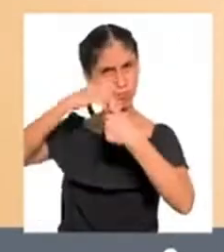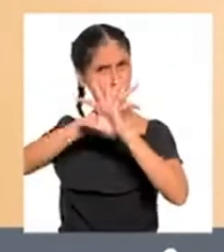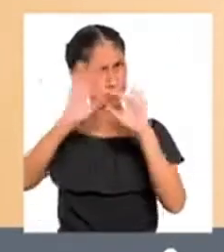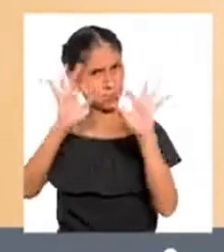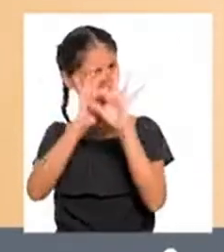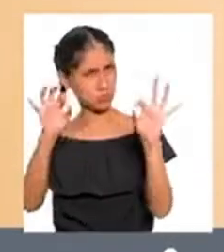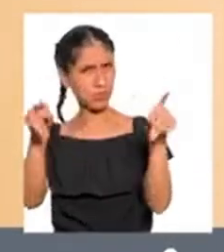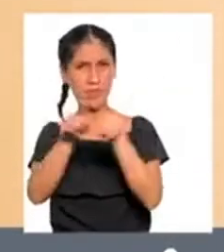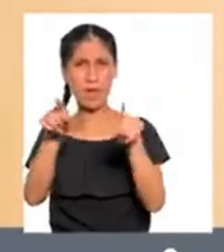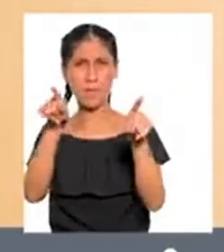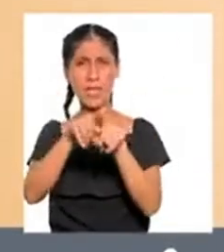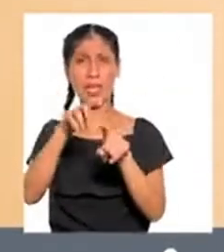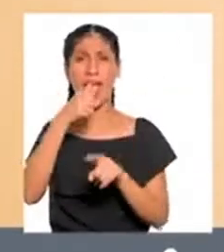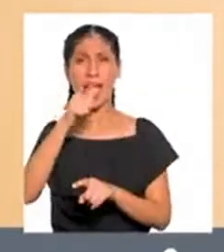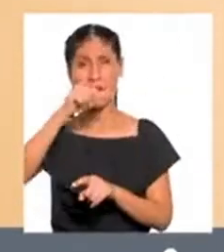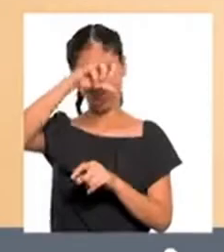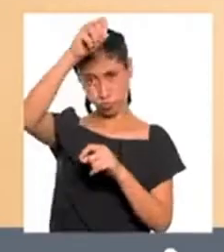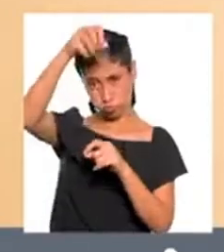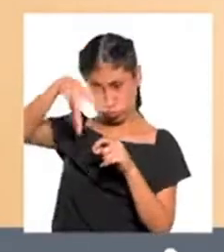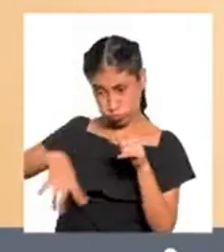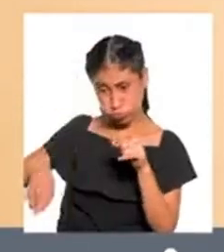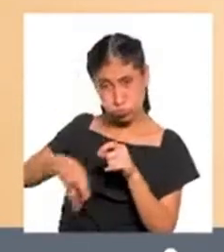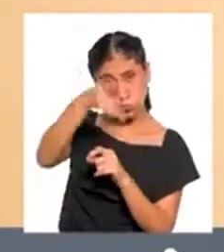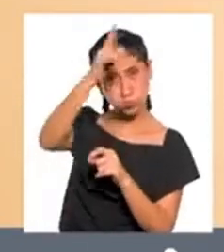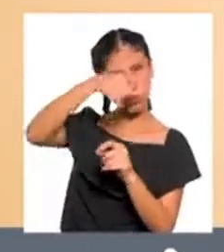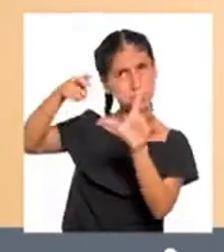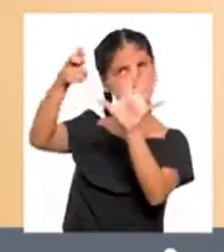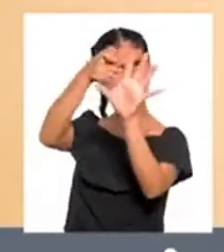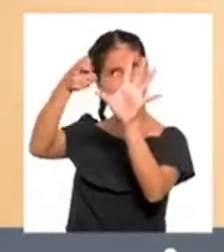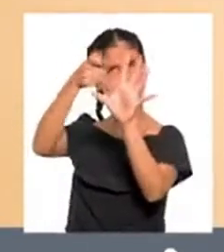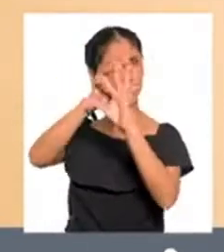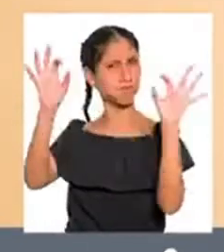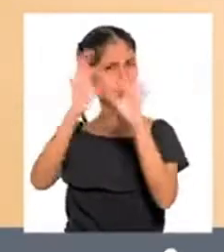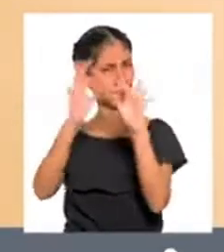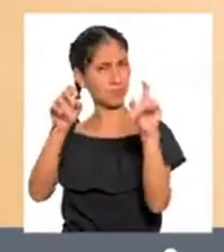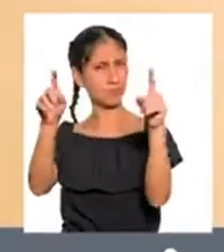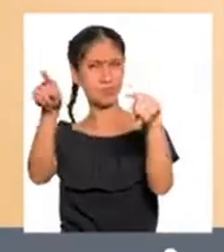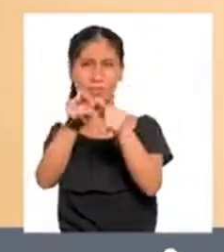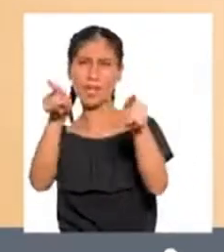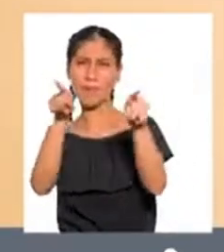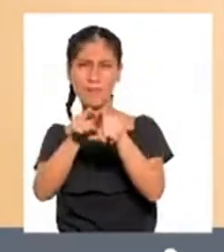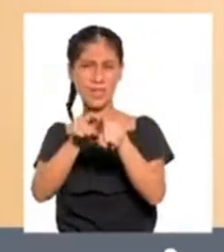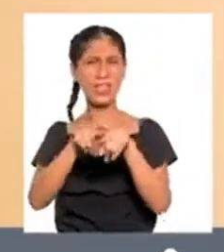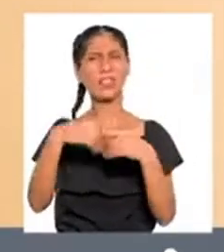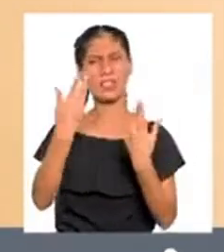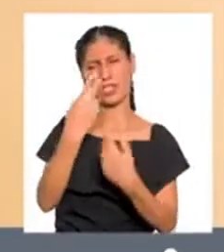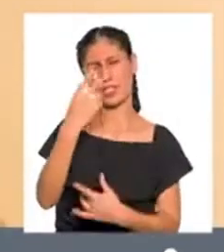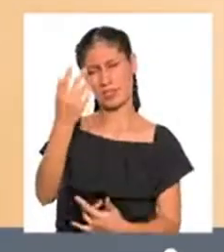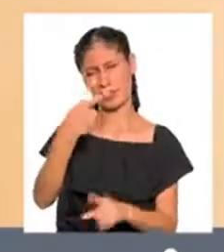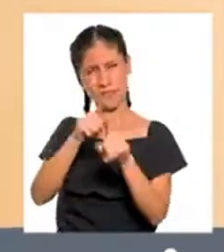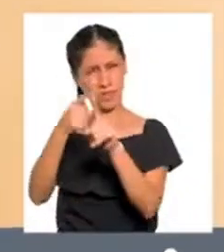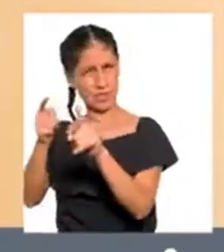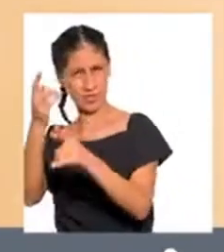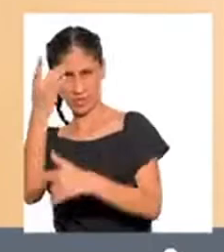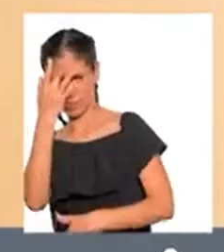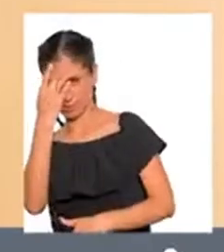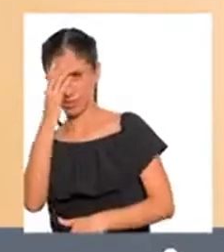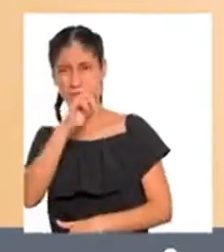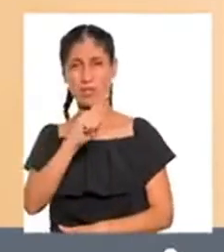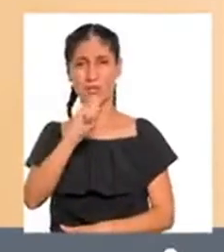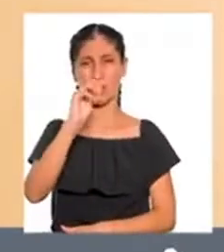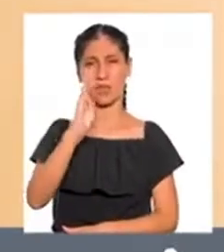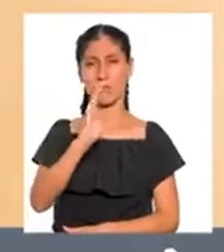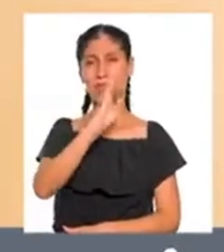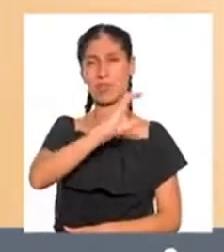un adecuado tratamiento de los desechos. En esa época también se dieron las epidemias de tuberculosis, dengue,